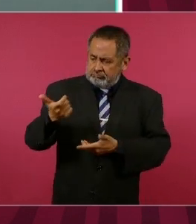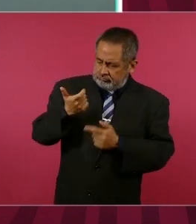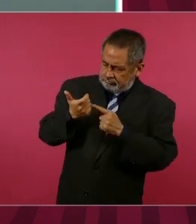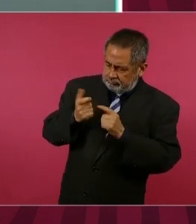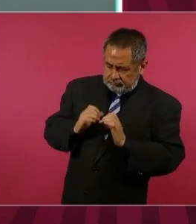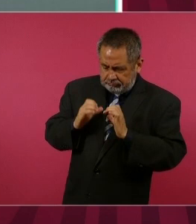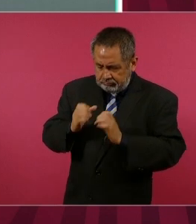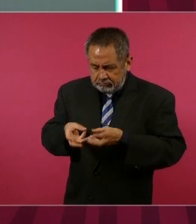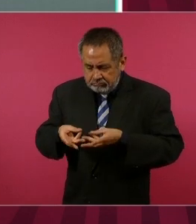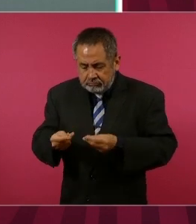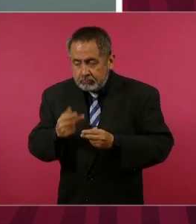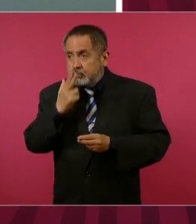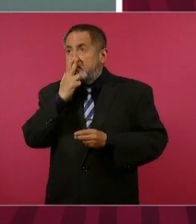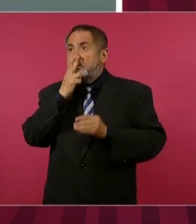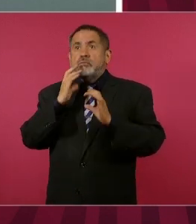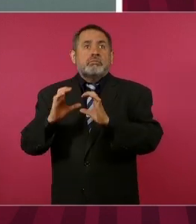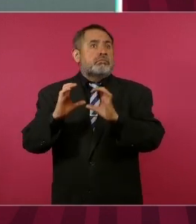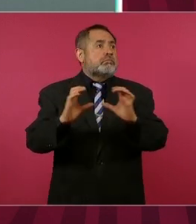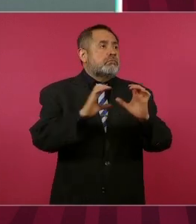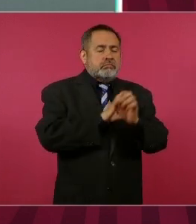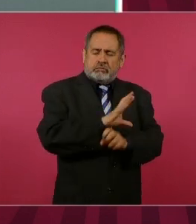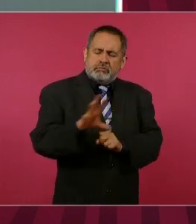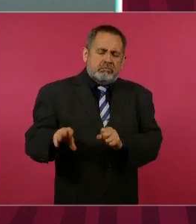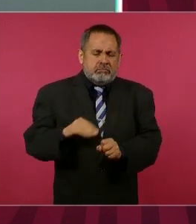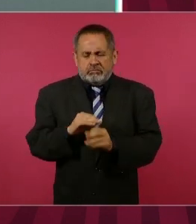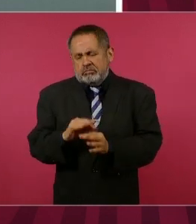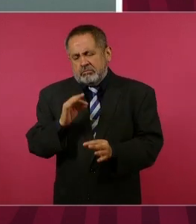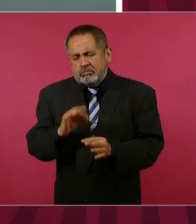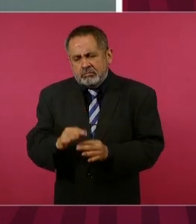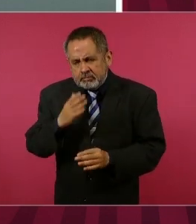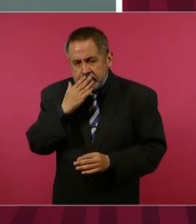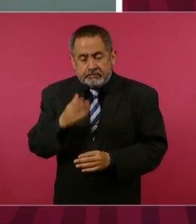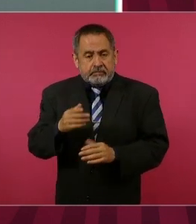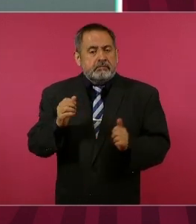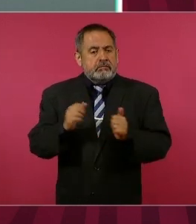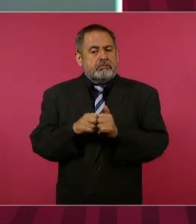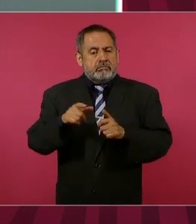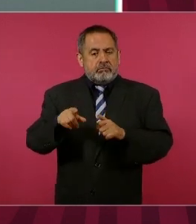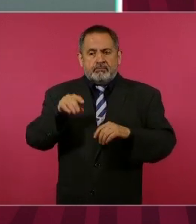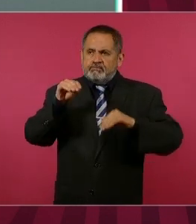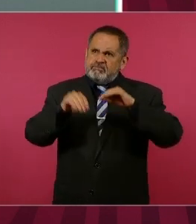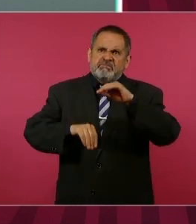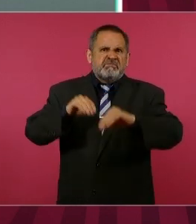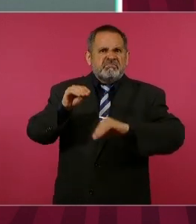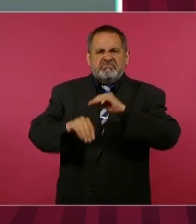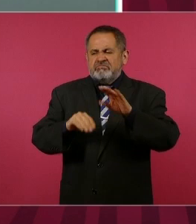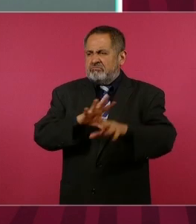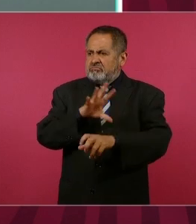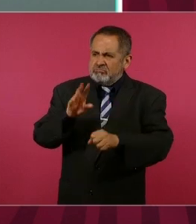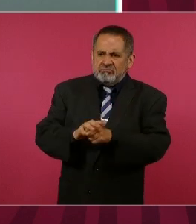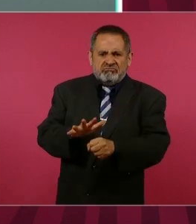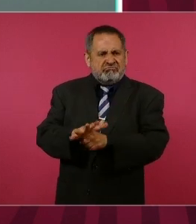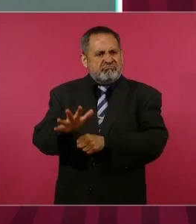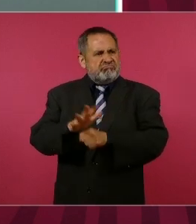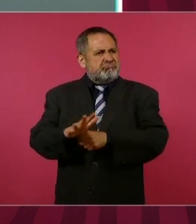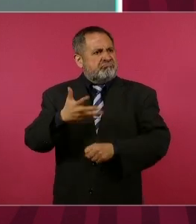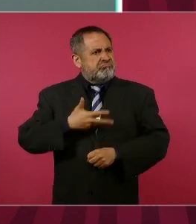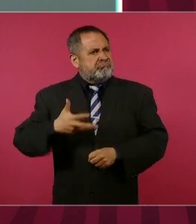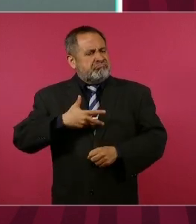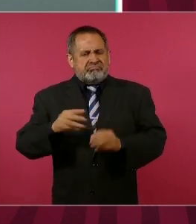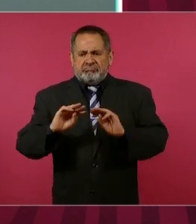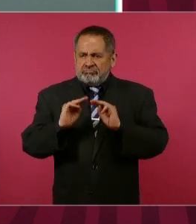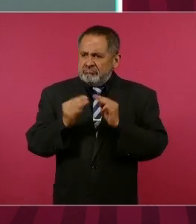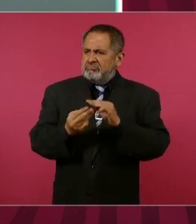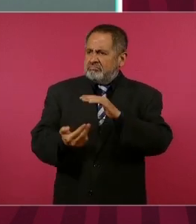cada centro de salud y que cuenten con el equipamiento, insumos y